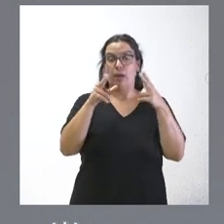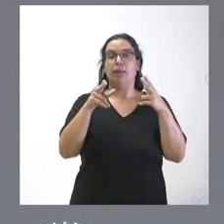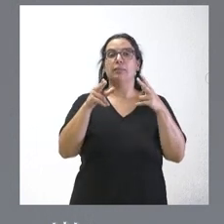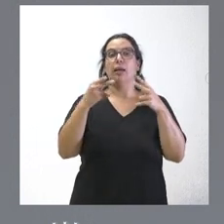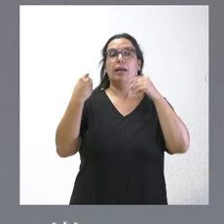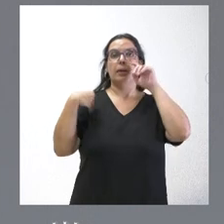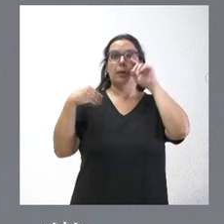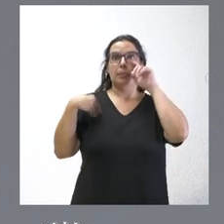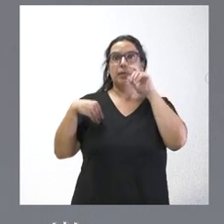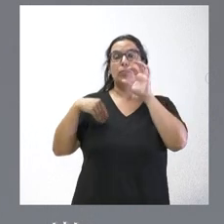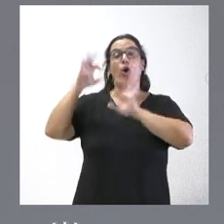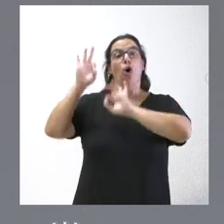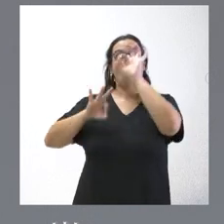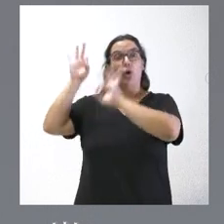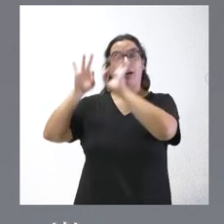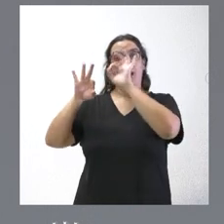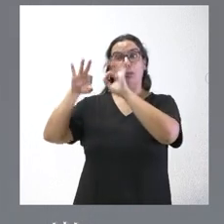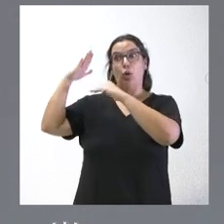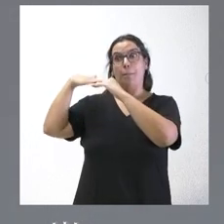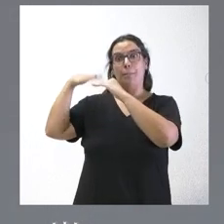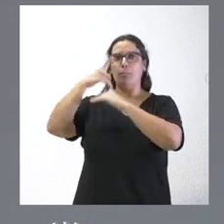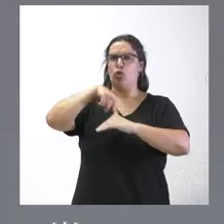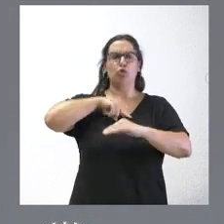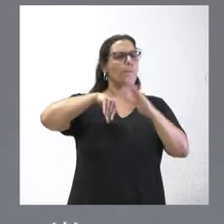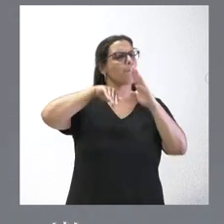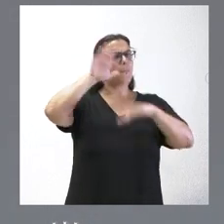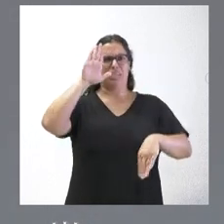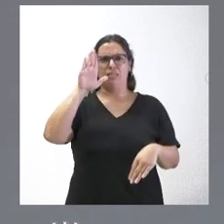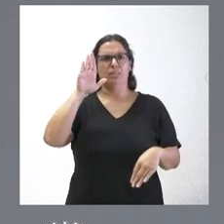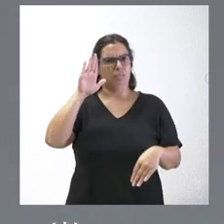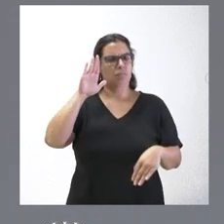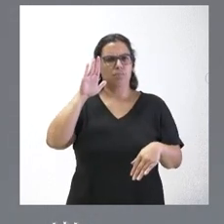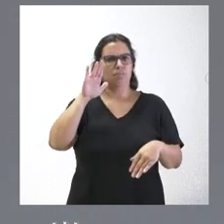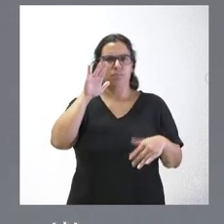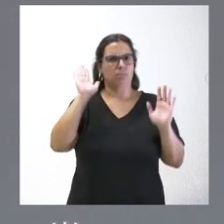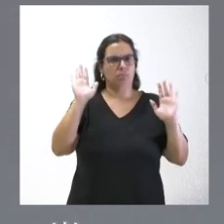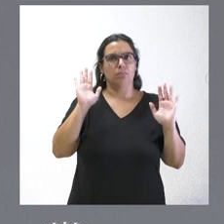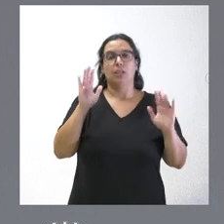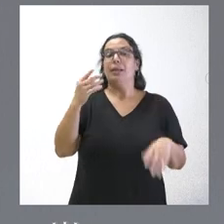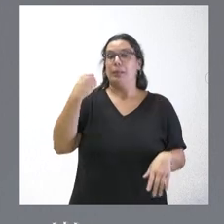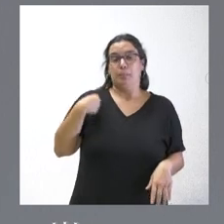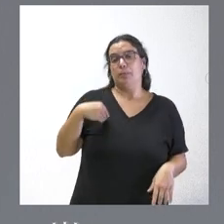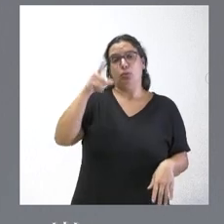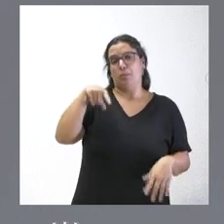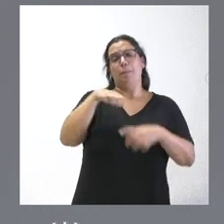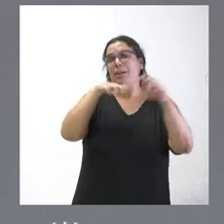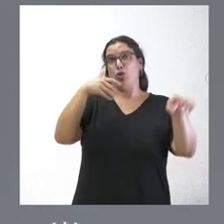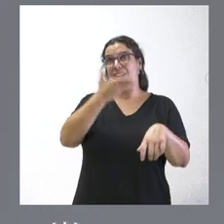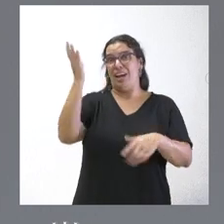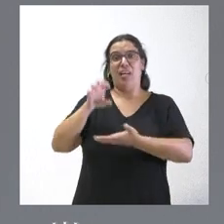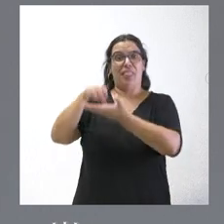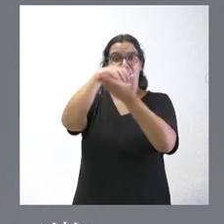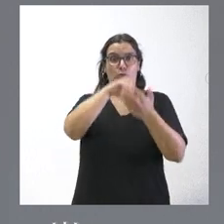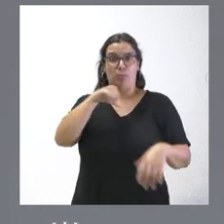encima de las ratios establecidas en este momento y ocurre lo mismo con la mayoría de los centros con